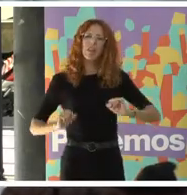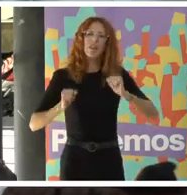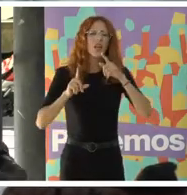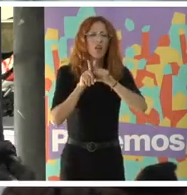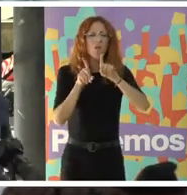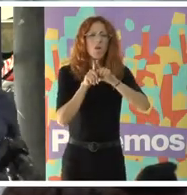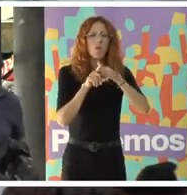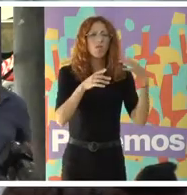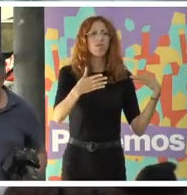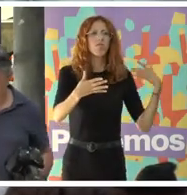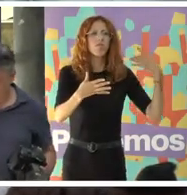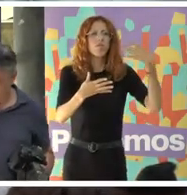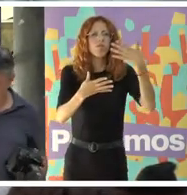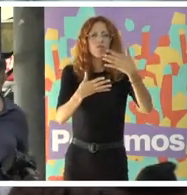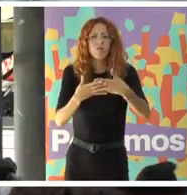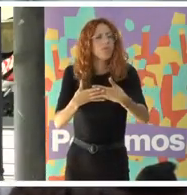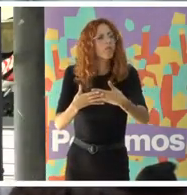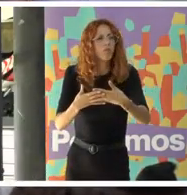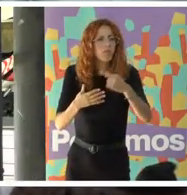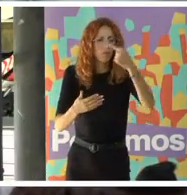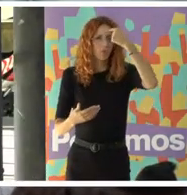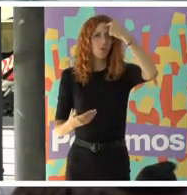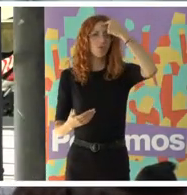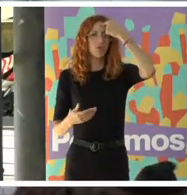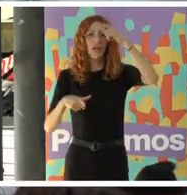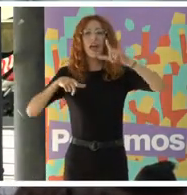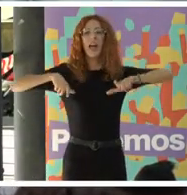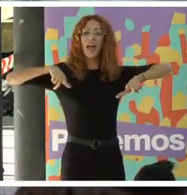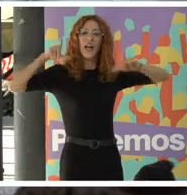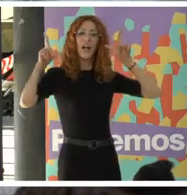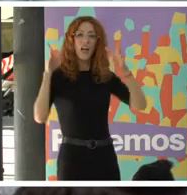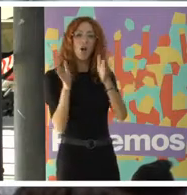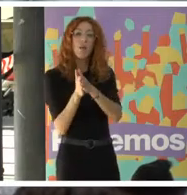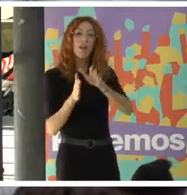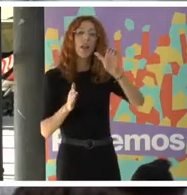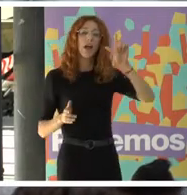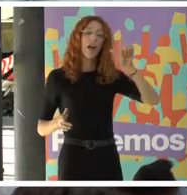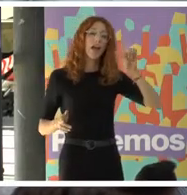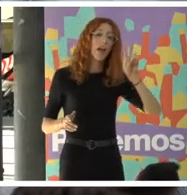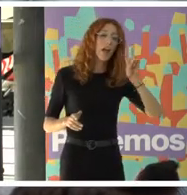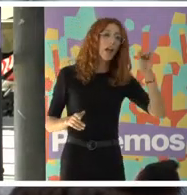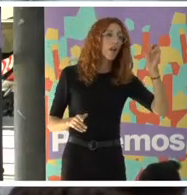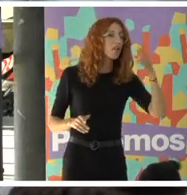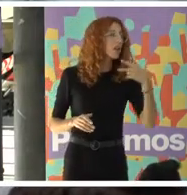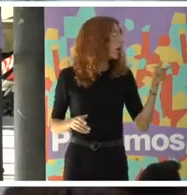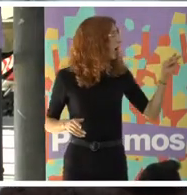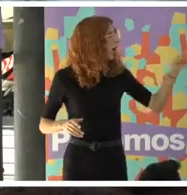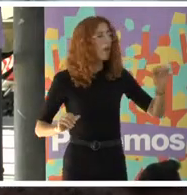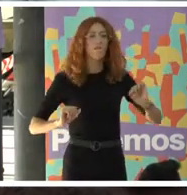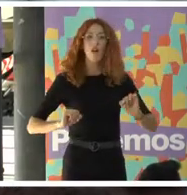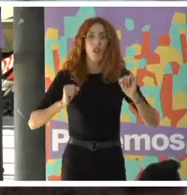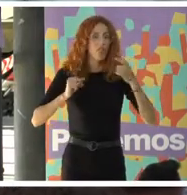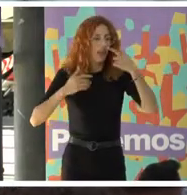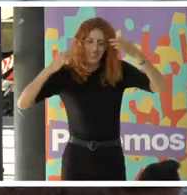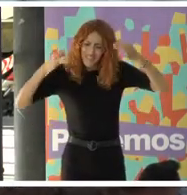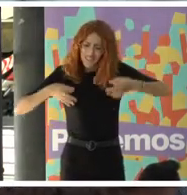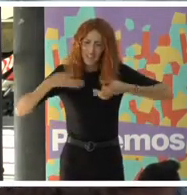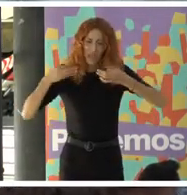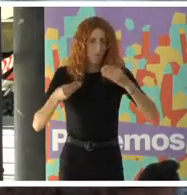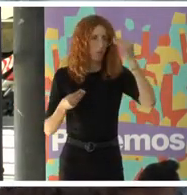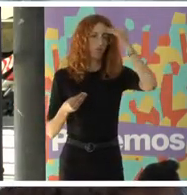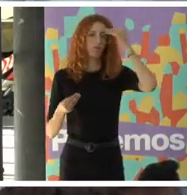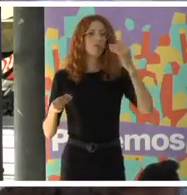parte me viene a la cabeza siempre la cara de nuestra compañera Elvira. Pienso en valentía y pienso en Elvira. O